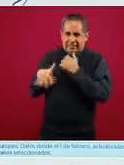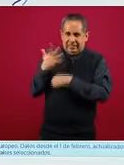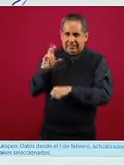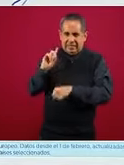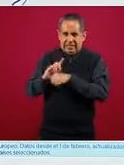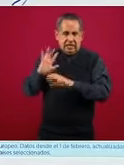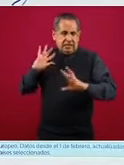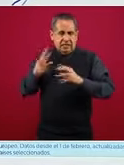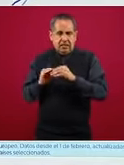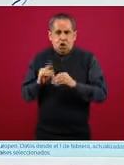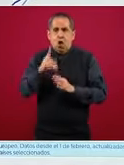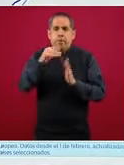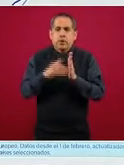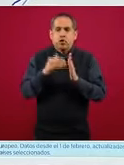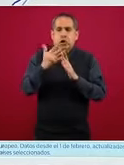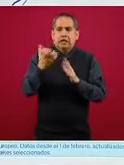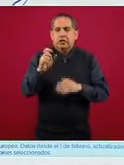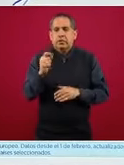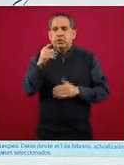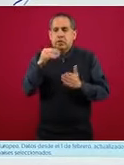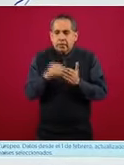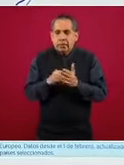días